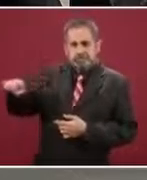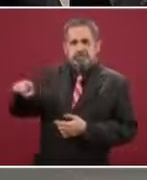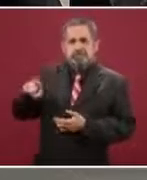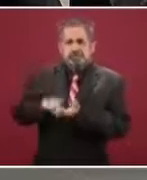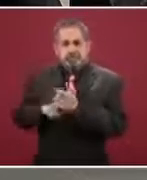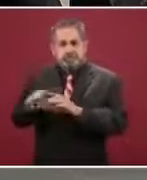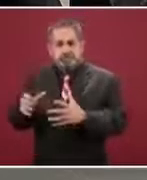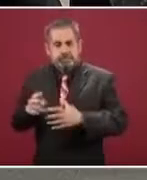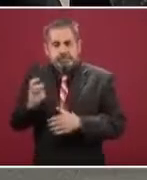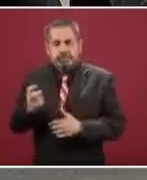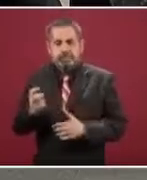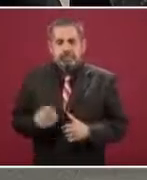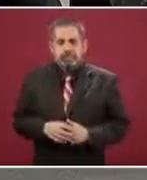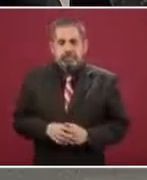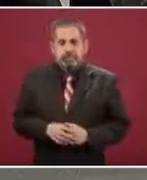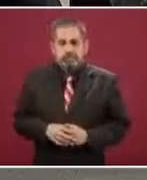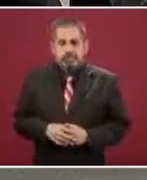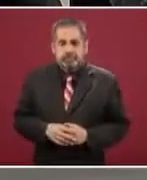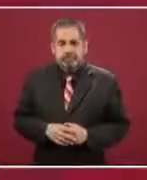porque así